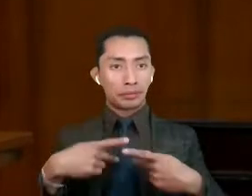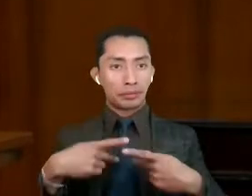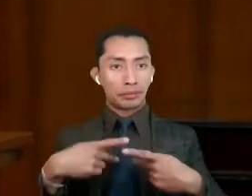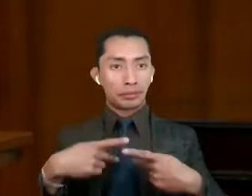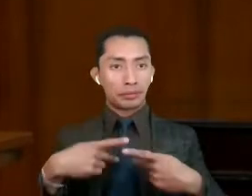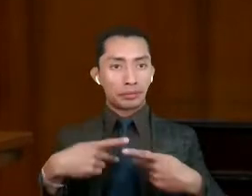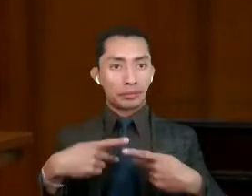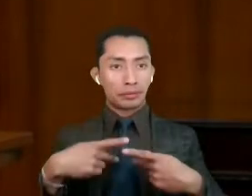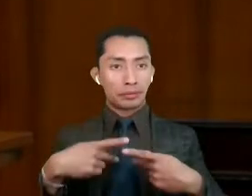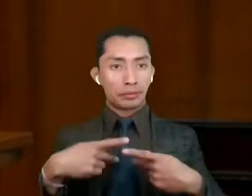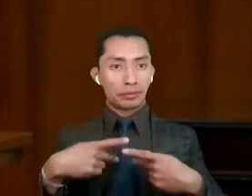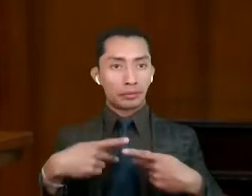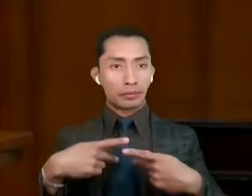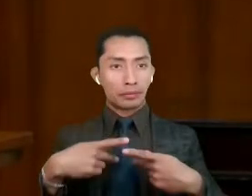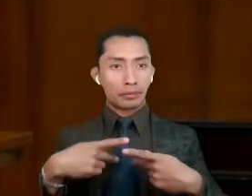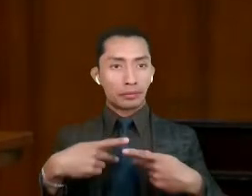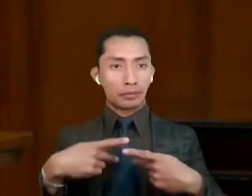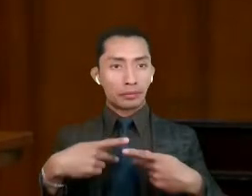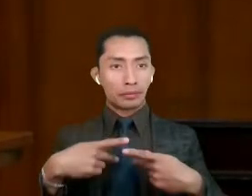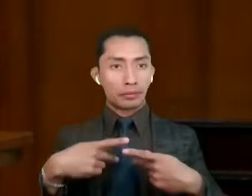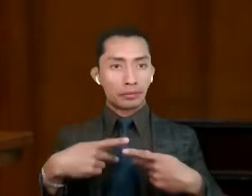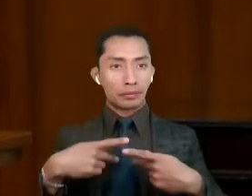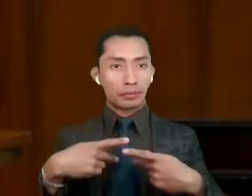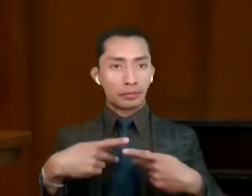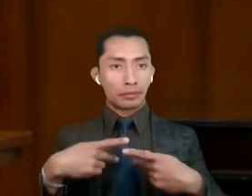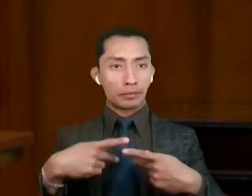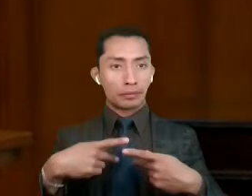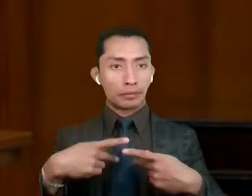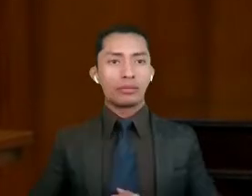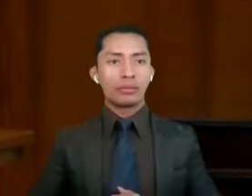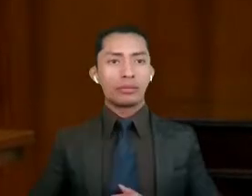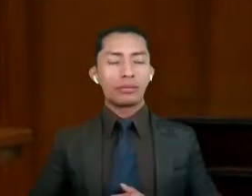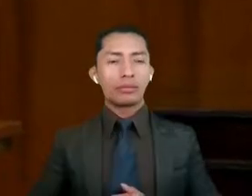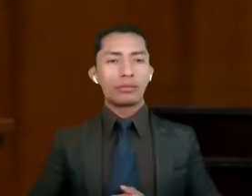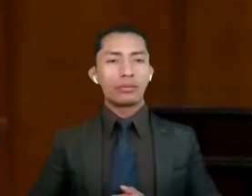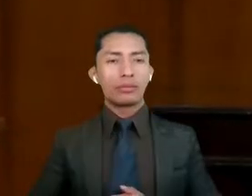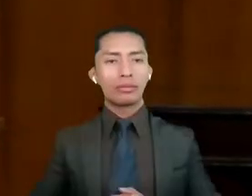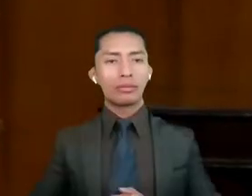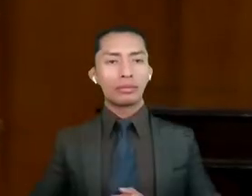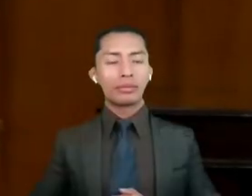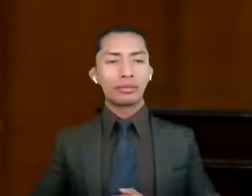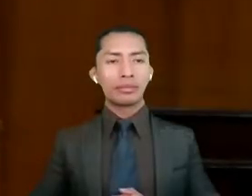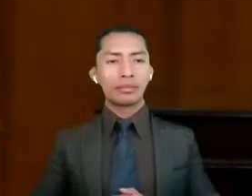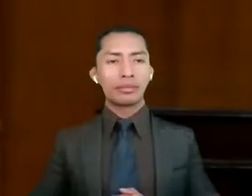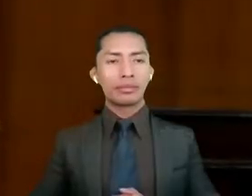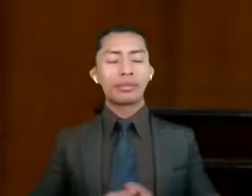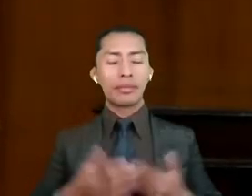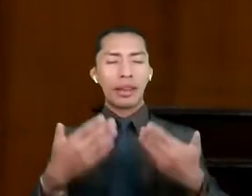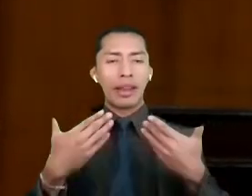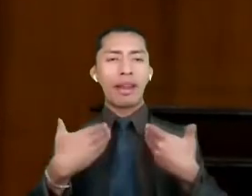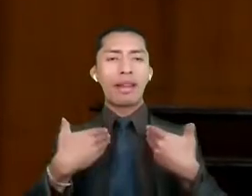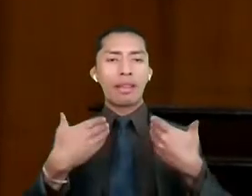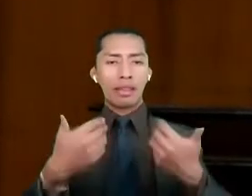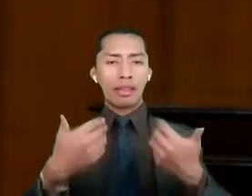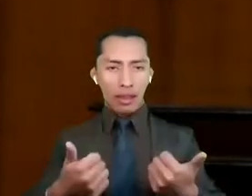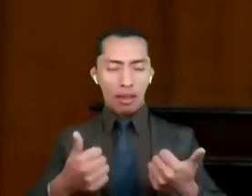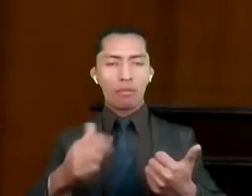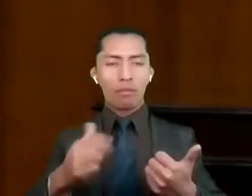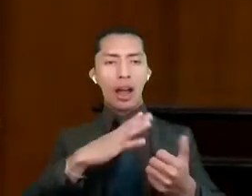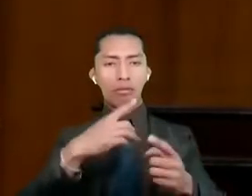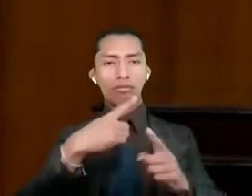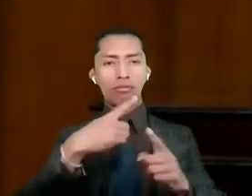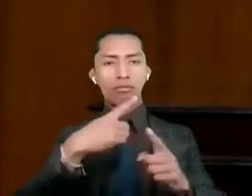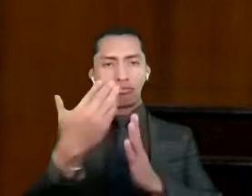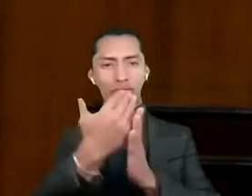la complejidad que conlleva dicha dependencia. Y entendemos que muchas de las directrices de